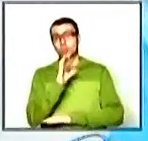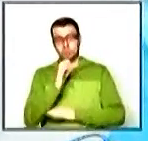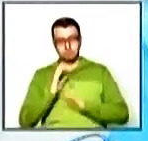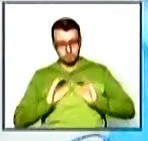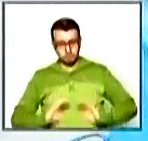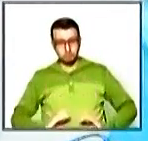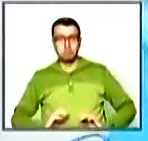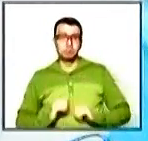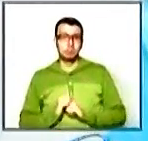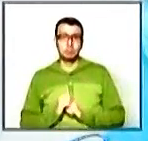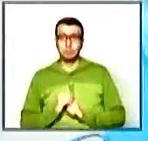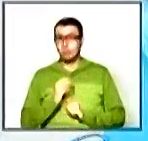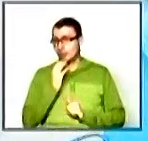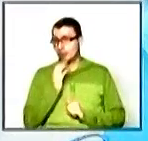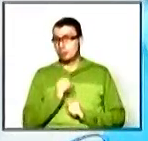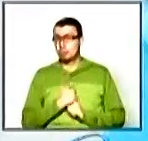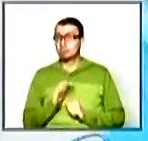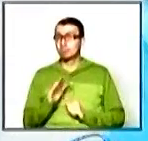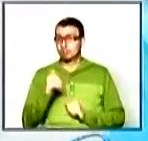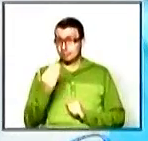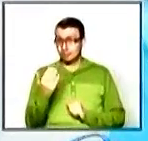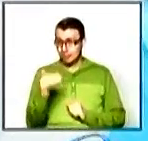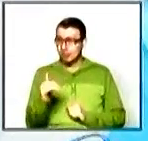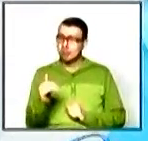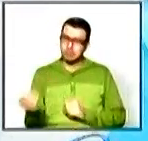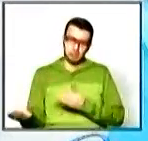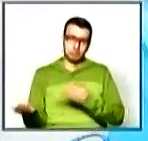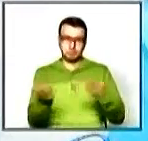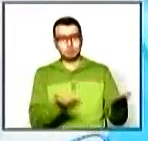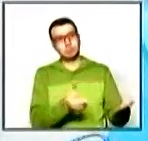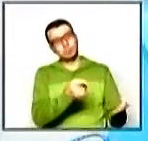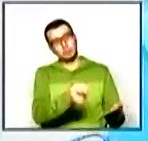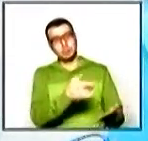Acto seguido continuamos con el proceso de la terapia, donde el paciente